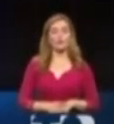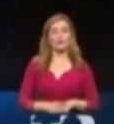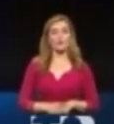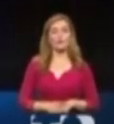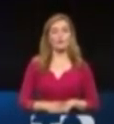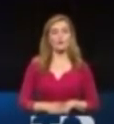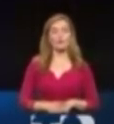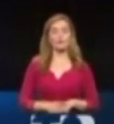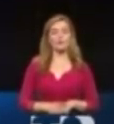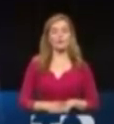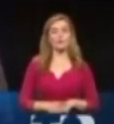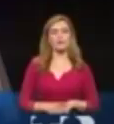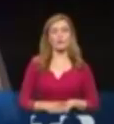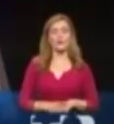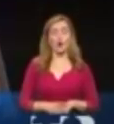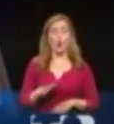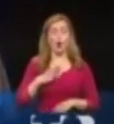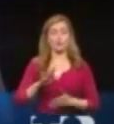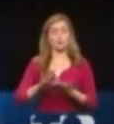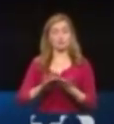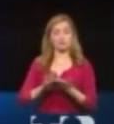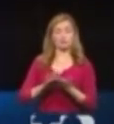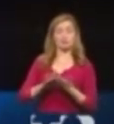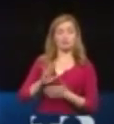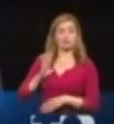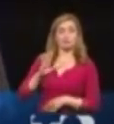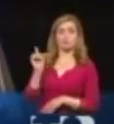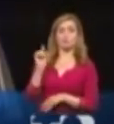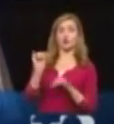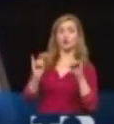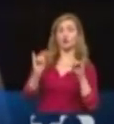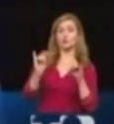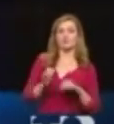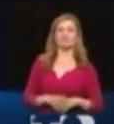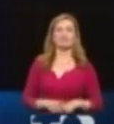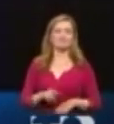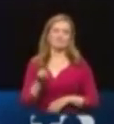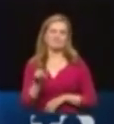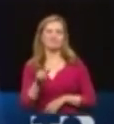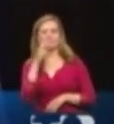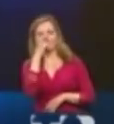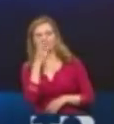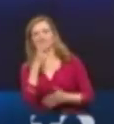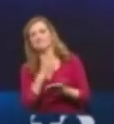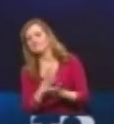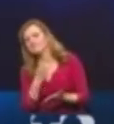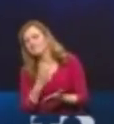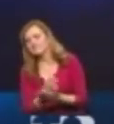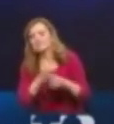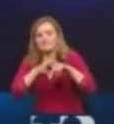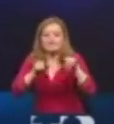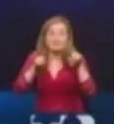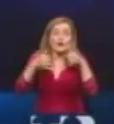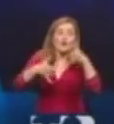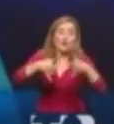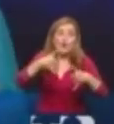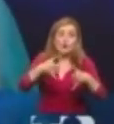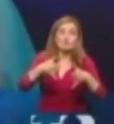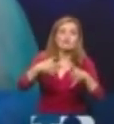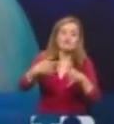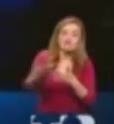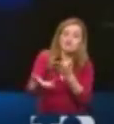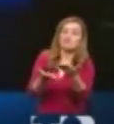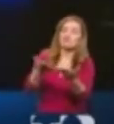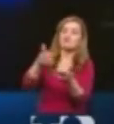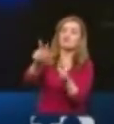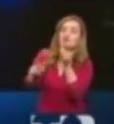señor, soy señorita. Este es un monólogo cómico de Juana Guarderas que plantea diversos juegos con el público y